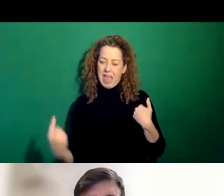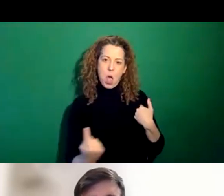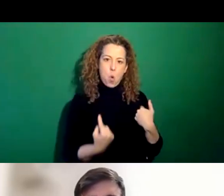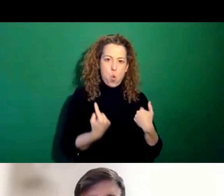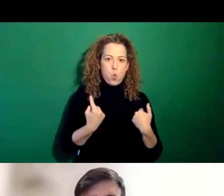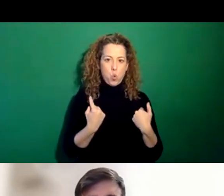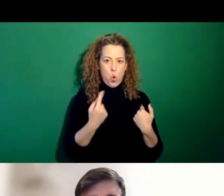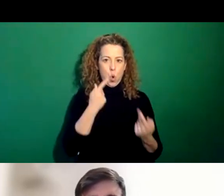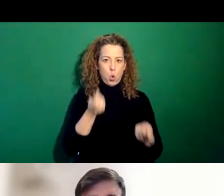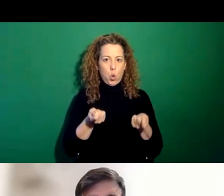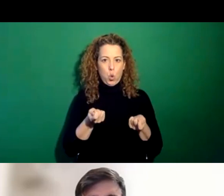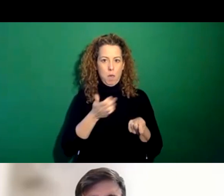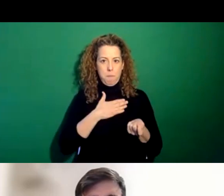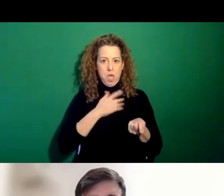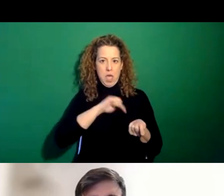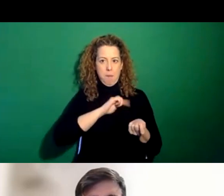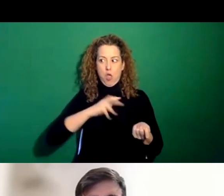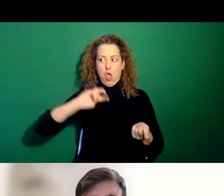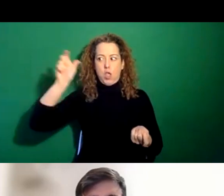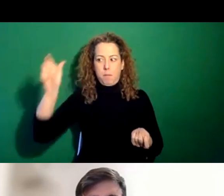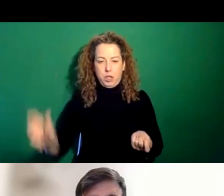de regular la emoción de otra persona.